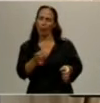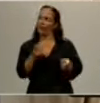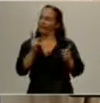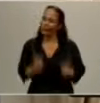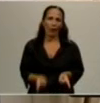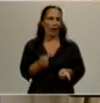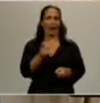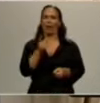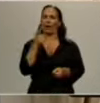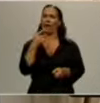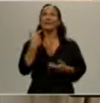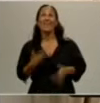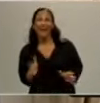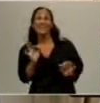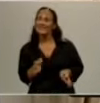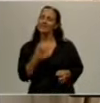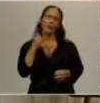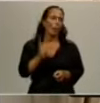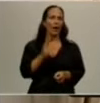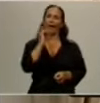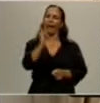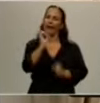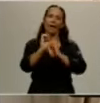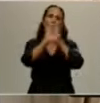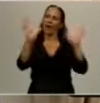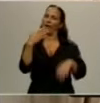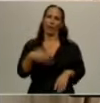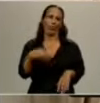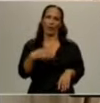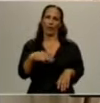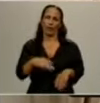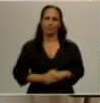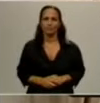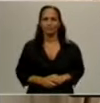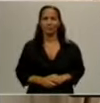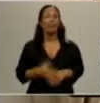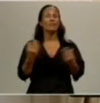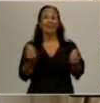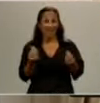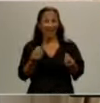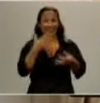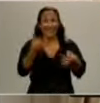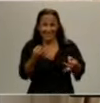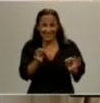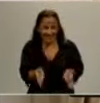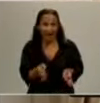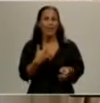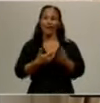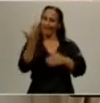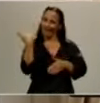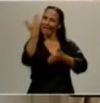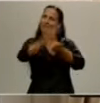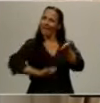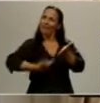Lo cierto es que habíamos obtenido precisamente un principio, un memorándum de